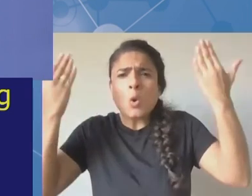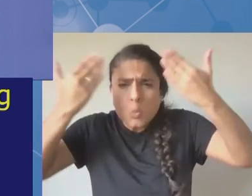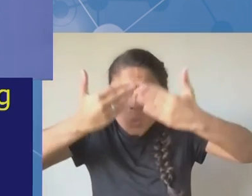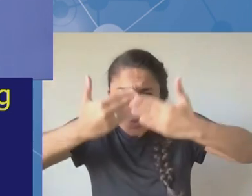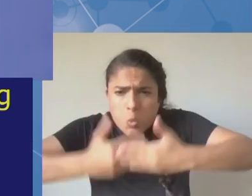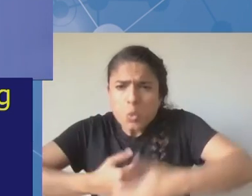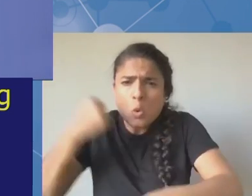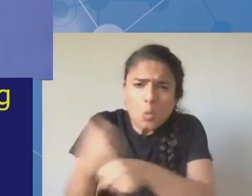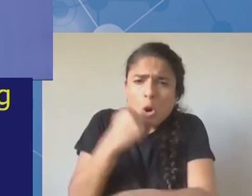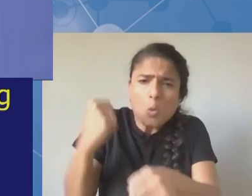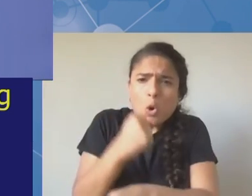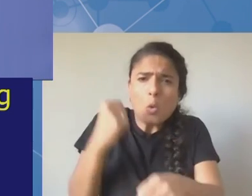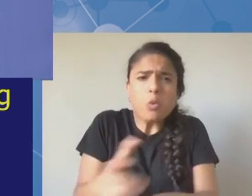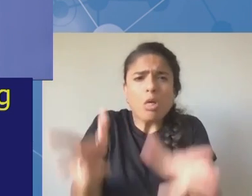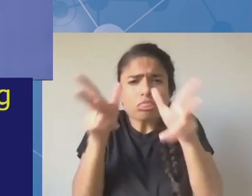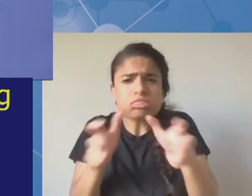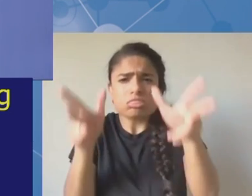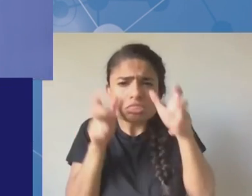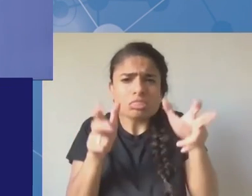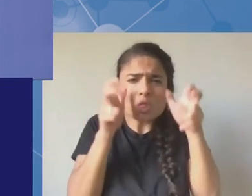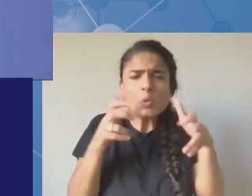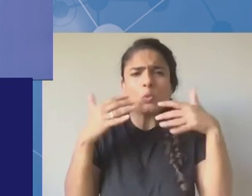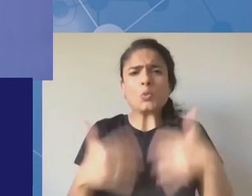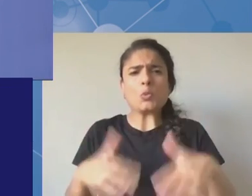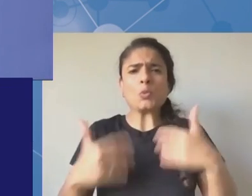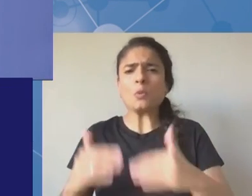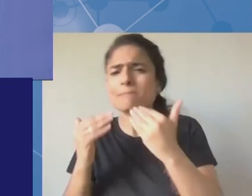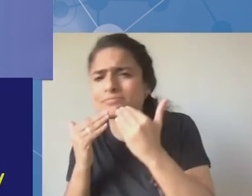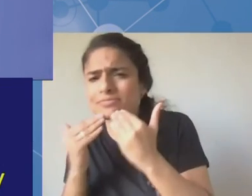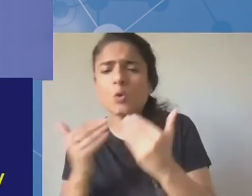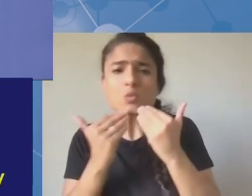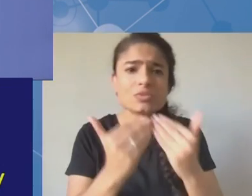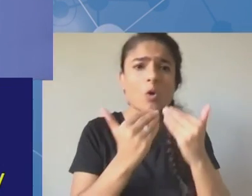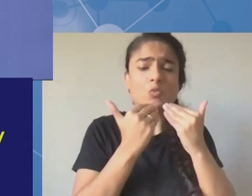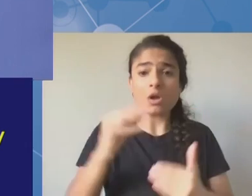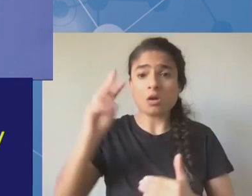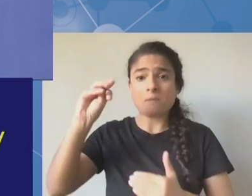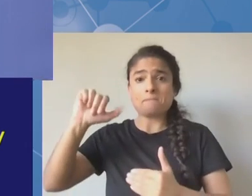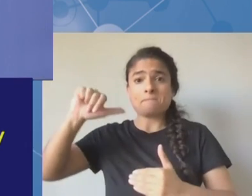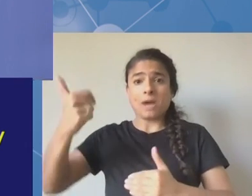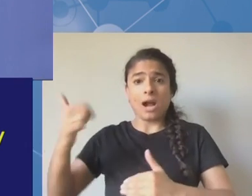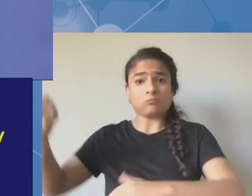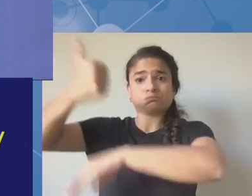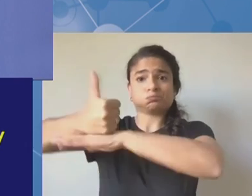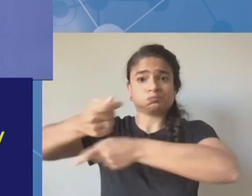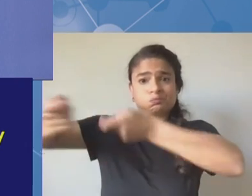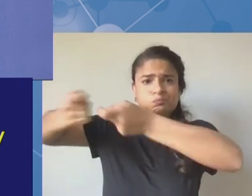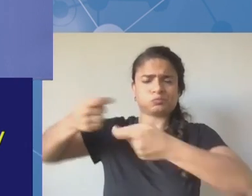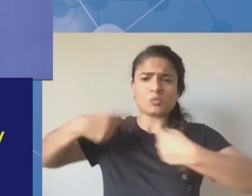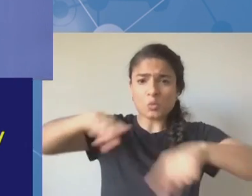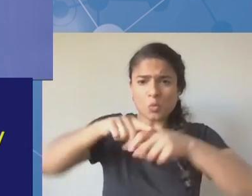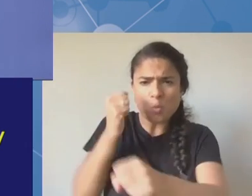y a través de internet. Gracias por levantarse tan temprano o por quedarse con nosotros tan